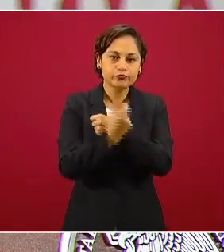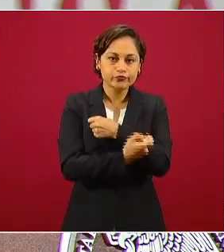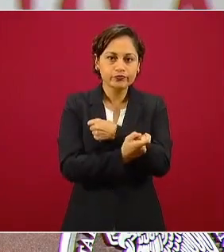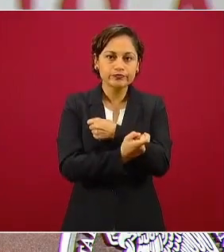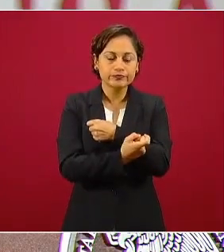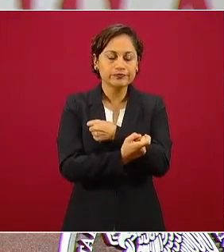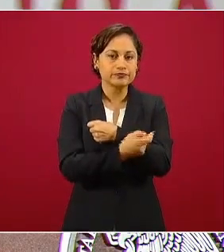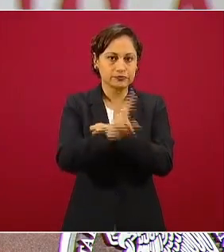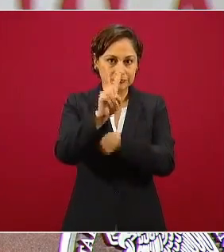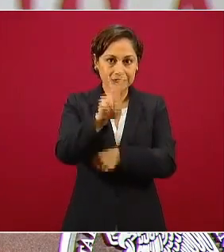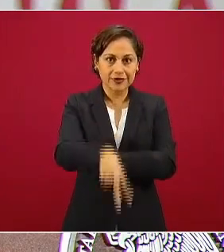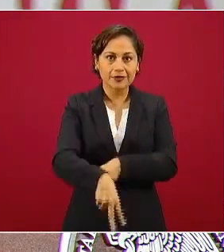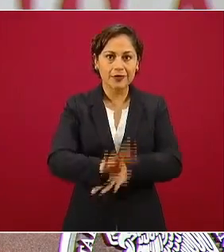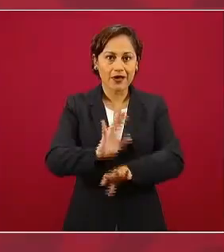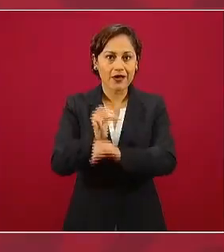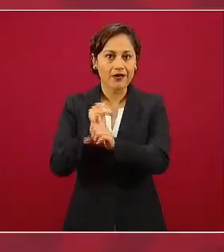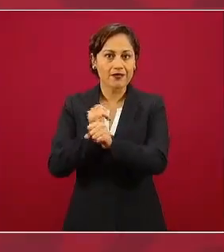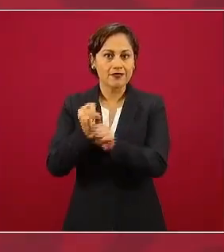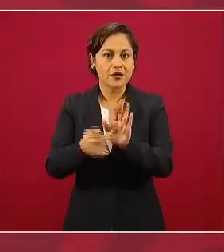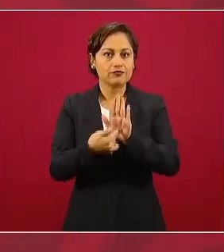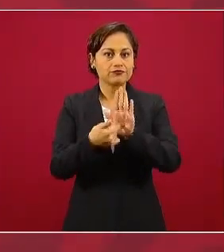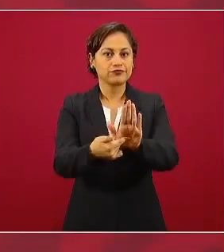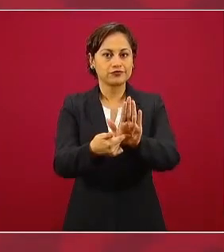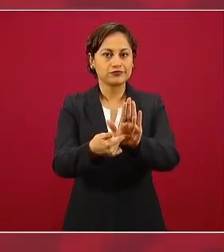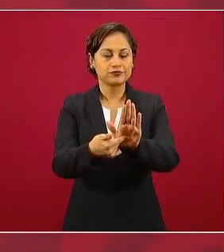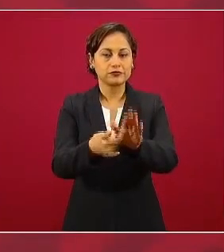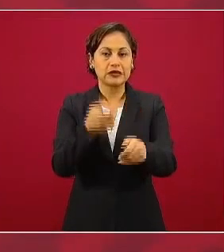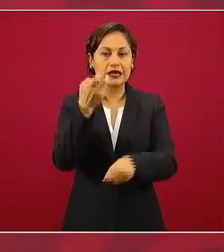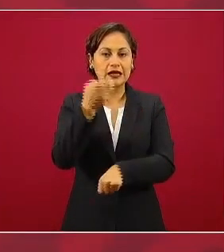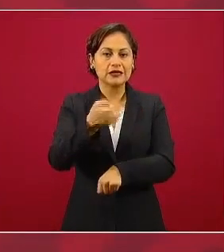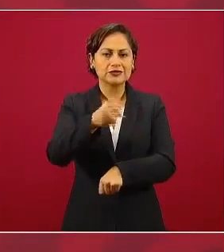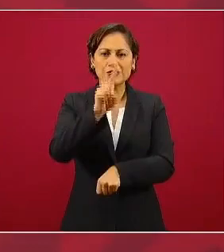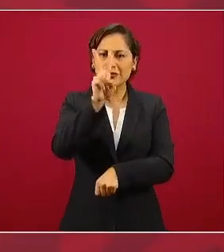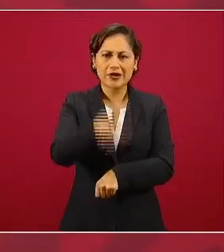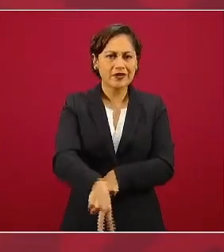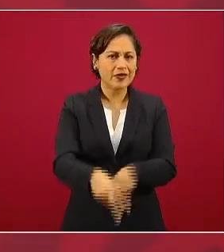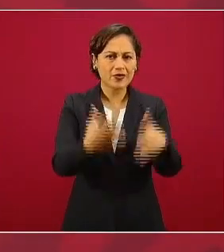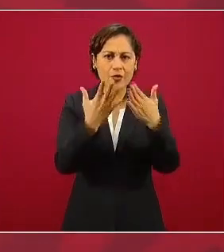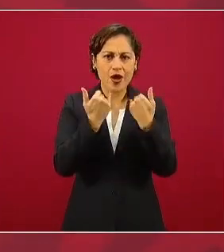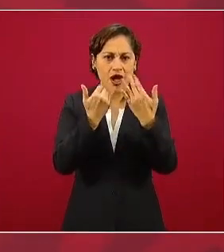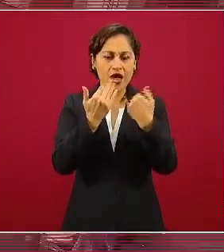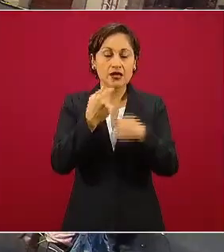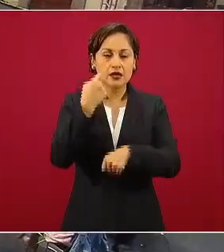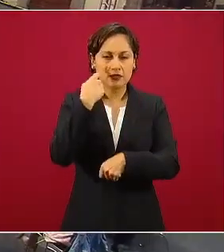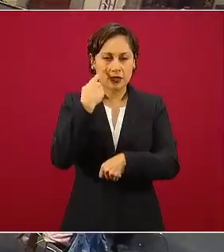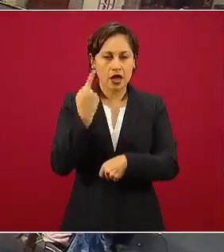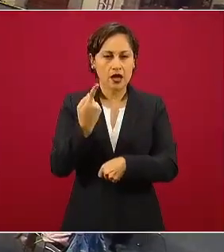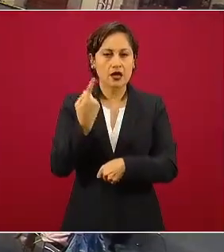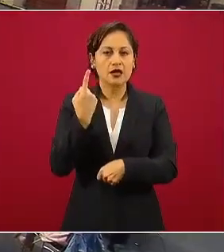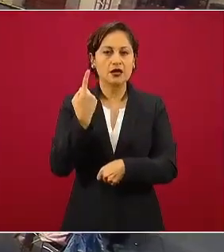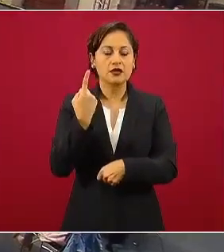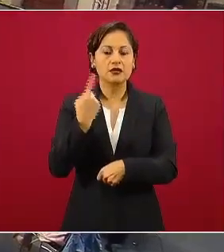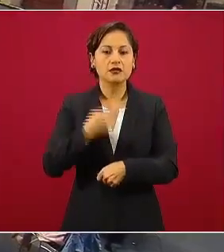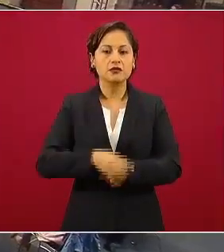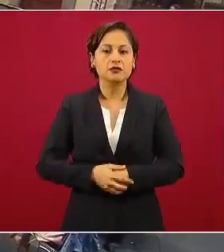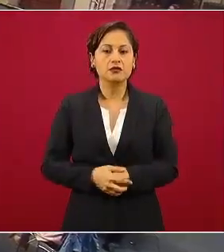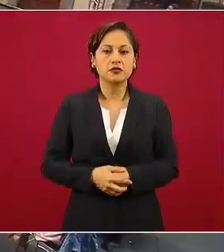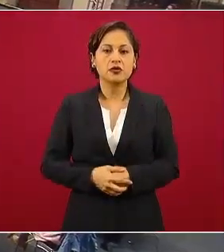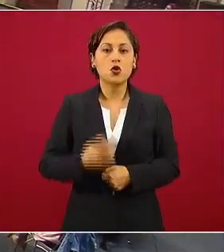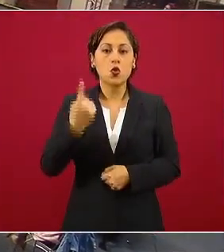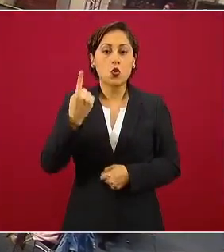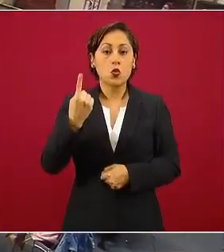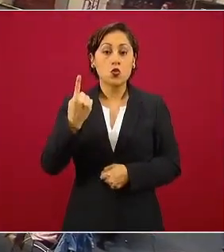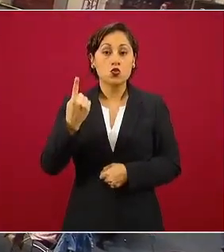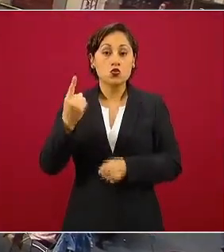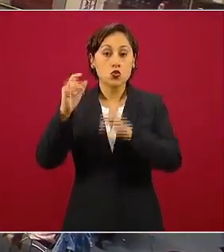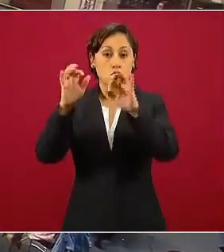Está demostrado que no es real. Bueno, uno de los documentos lo